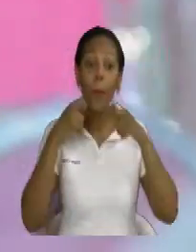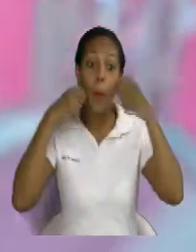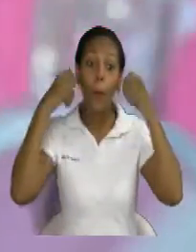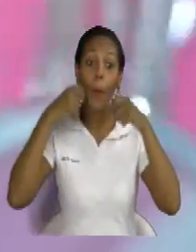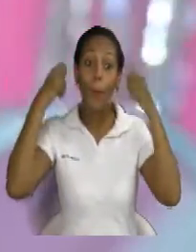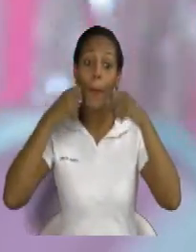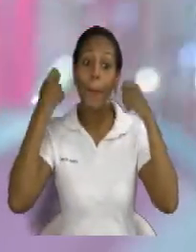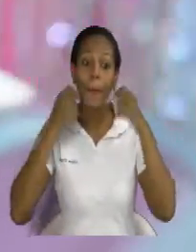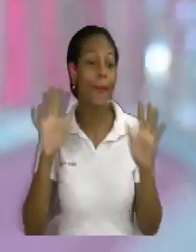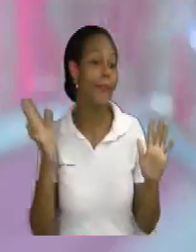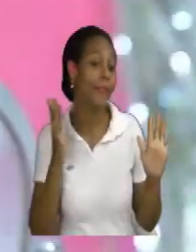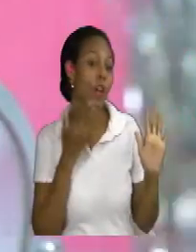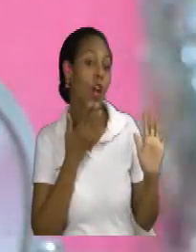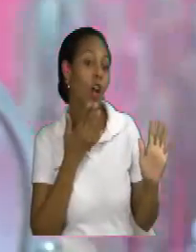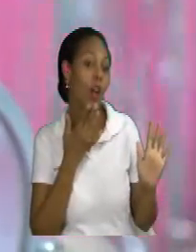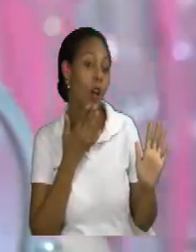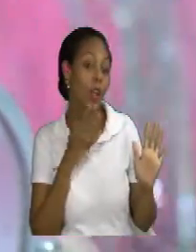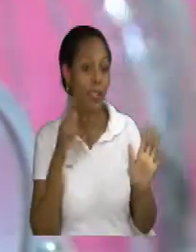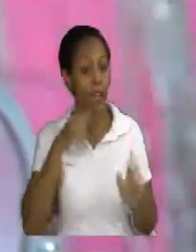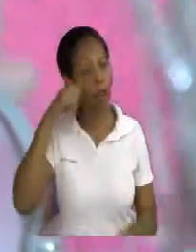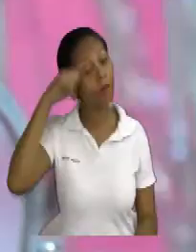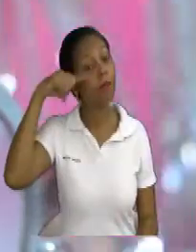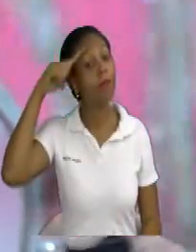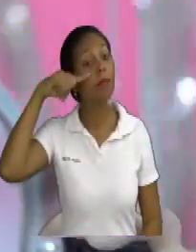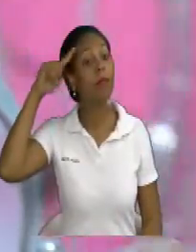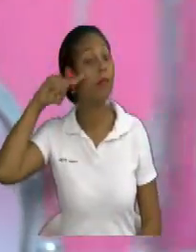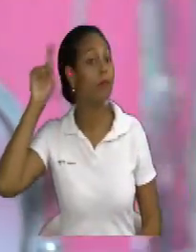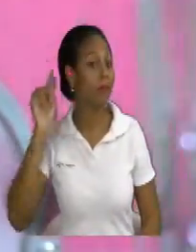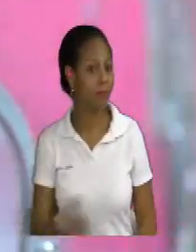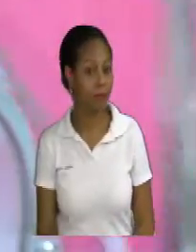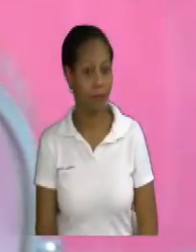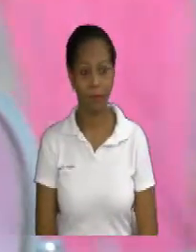aplicamos rubor y pestañina.